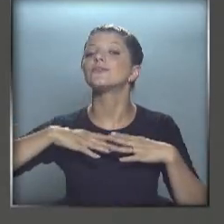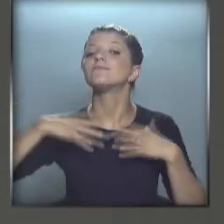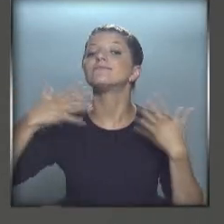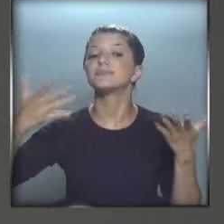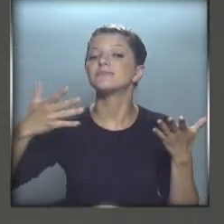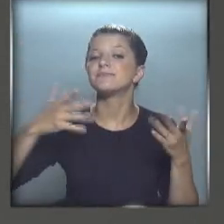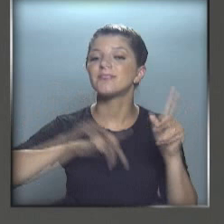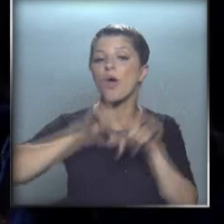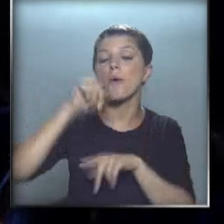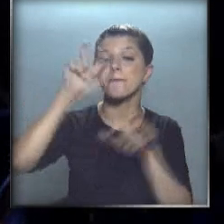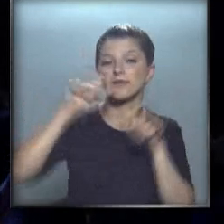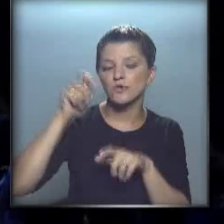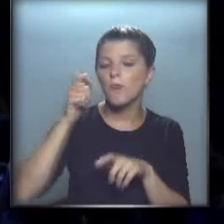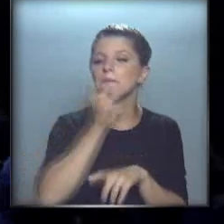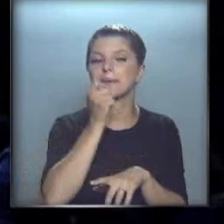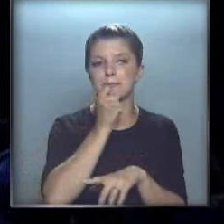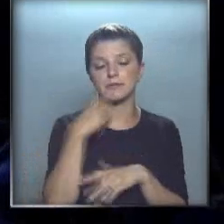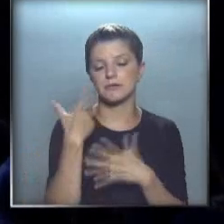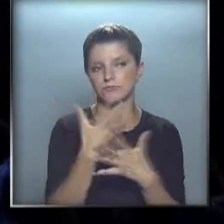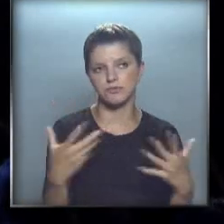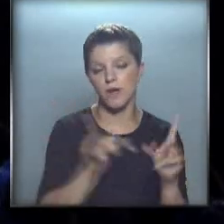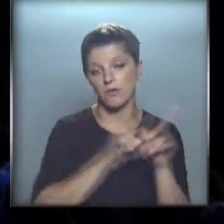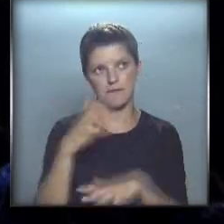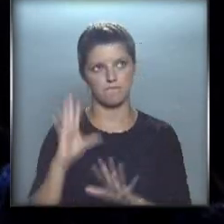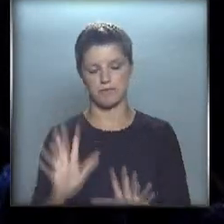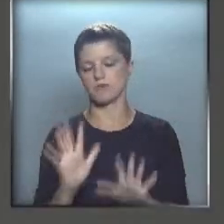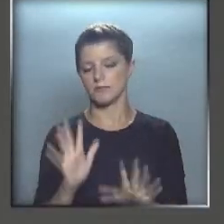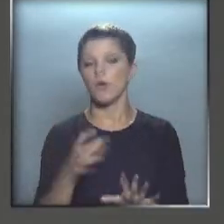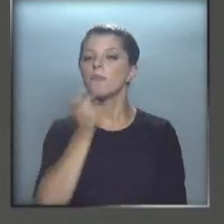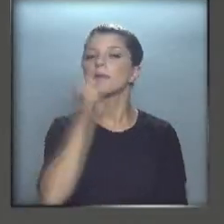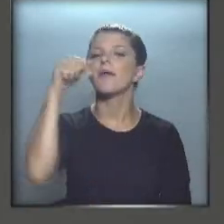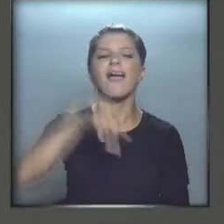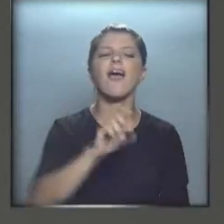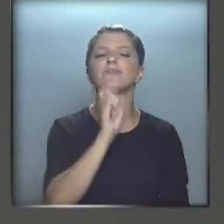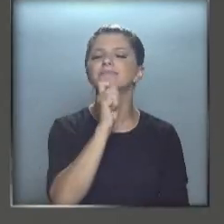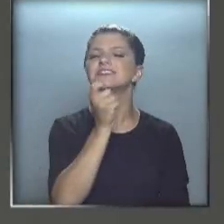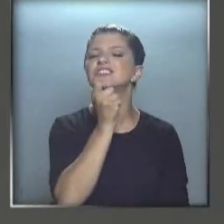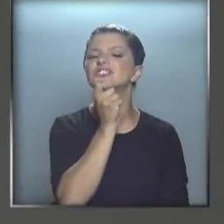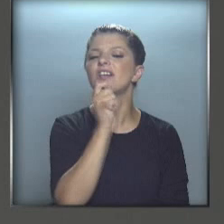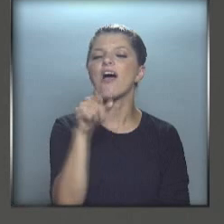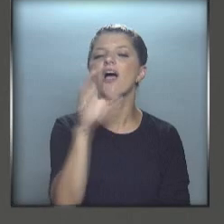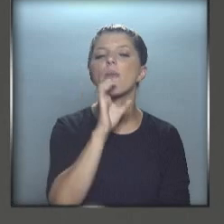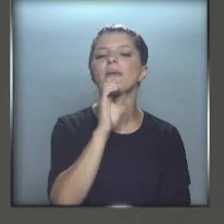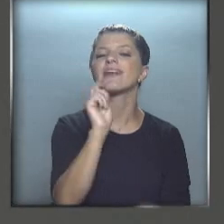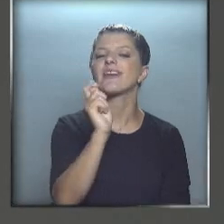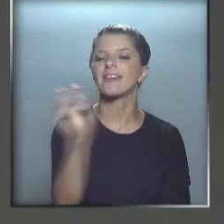muy cuando pinta el bajón, hay gente que es insoportable. ¿Quién es el bromista, por ejemplo? Actor, fuera del